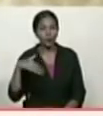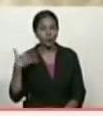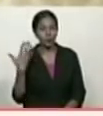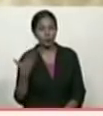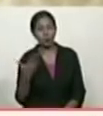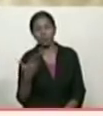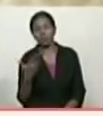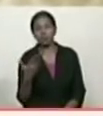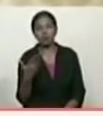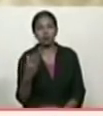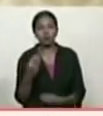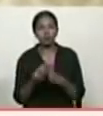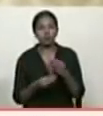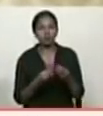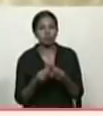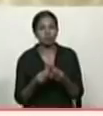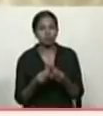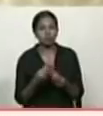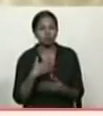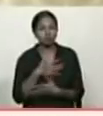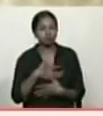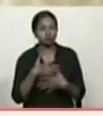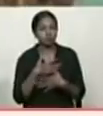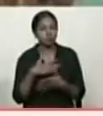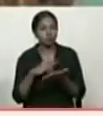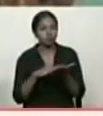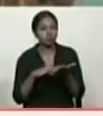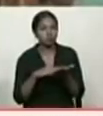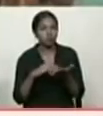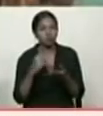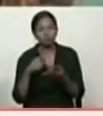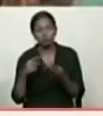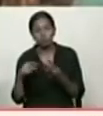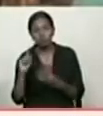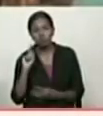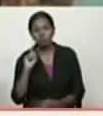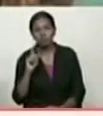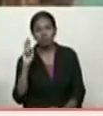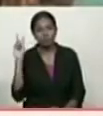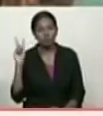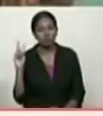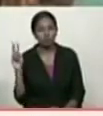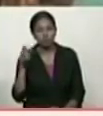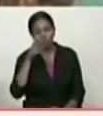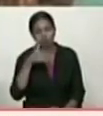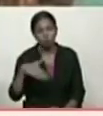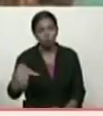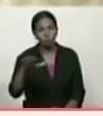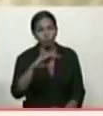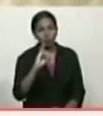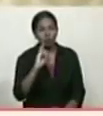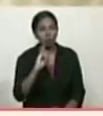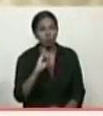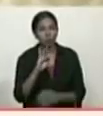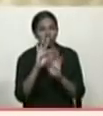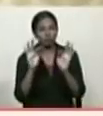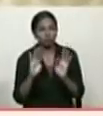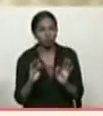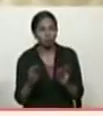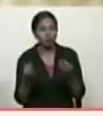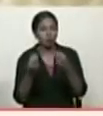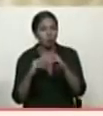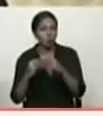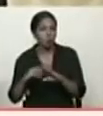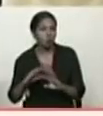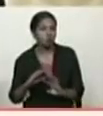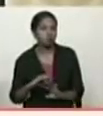cooperación concreta satisfacer necesidades del pueblo venezolano y de los pueblos también con quienes estamos estableciendo acuerdos y negocios